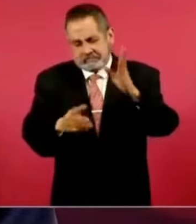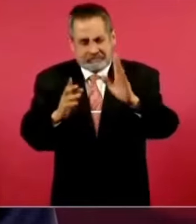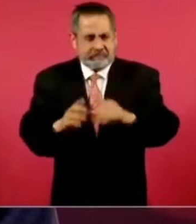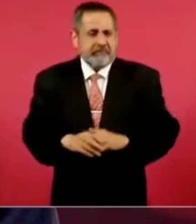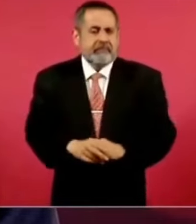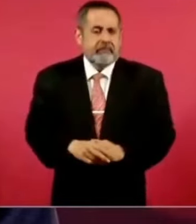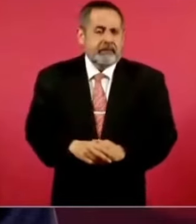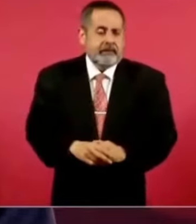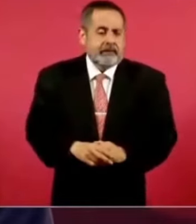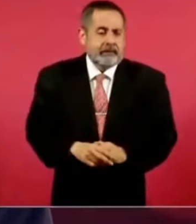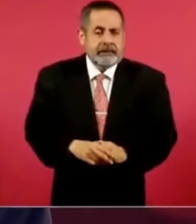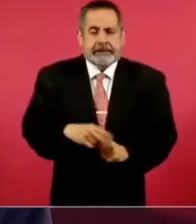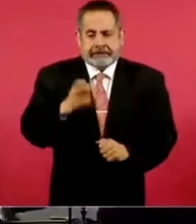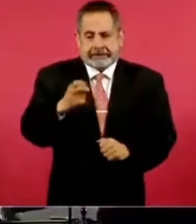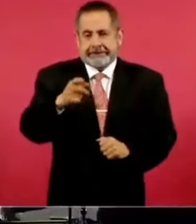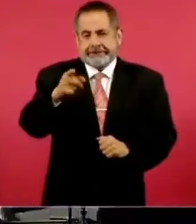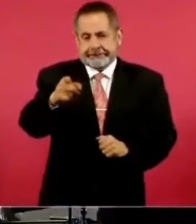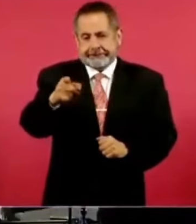Entonces,